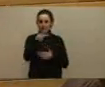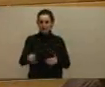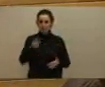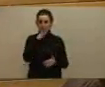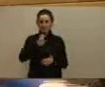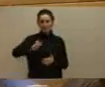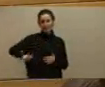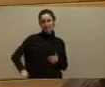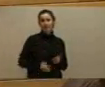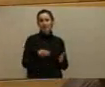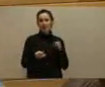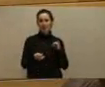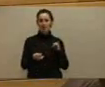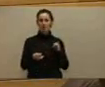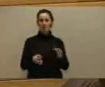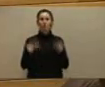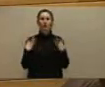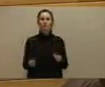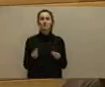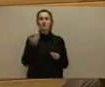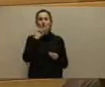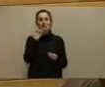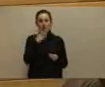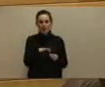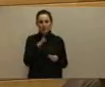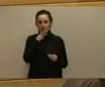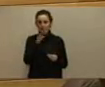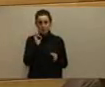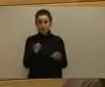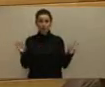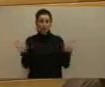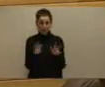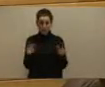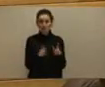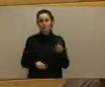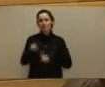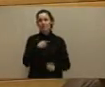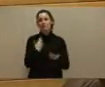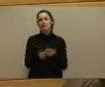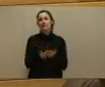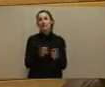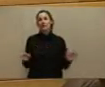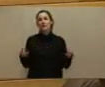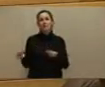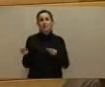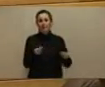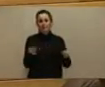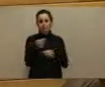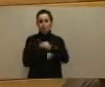varios con un montón de irregularidades, pues anomalias formales graves, sin justificación ninguno de los documentos,